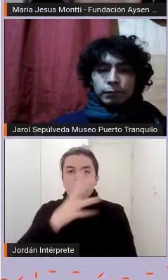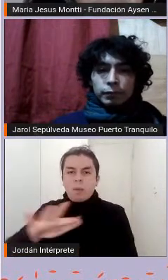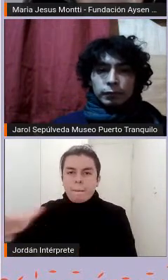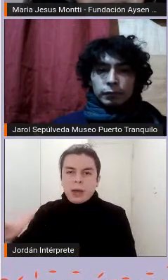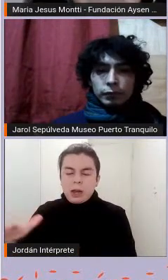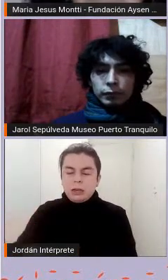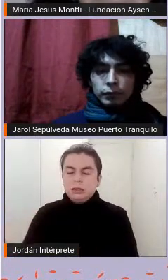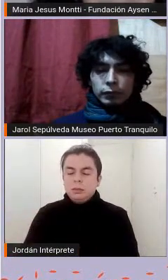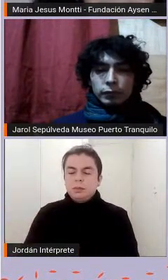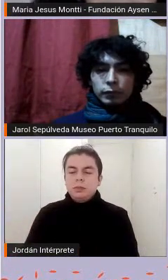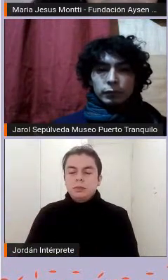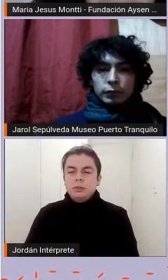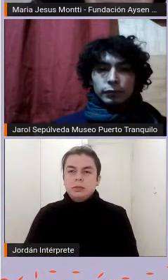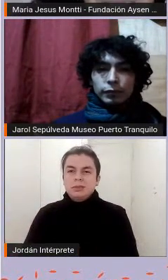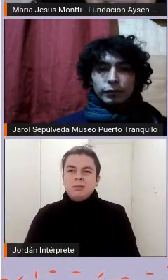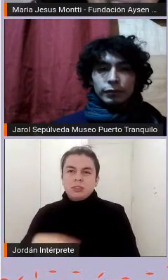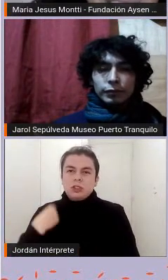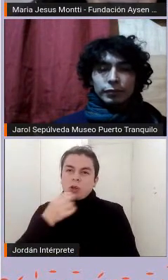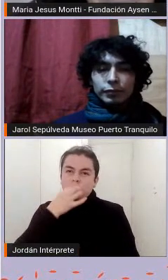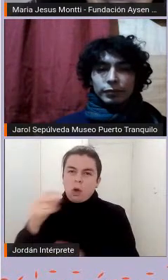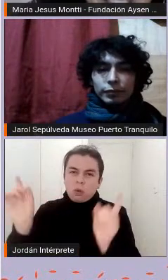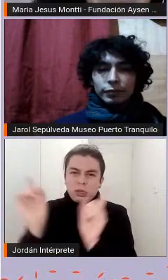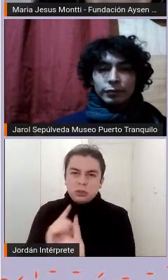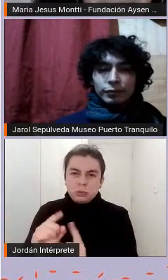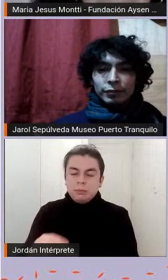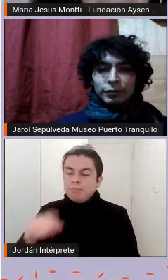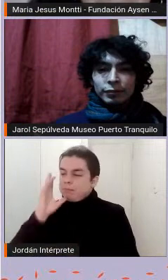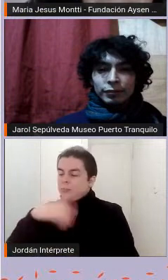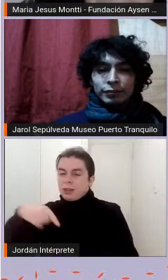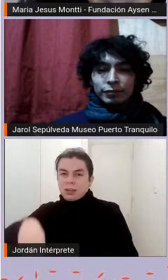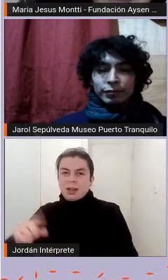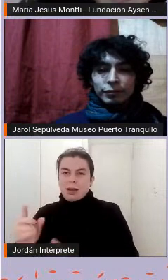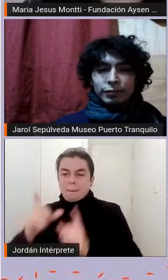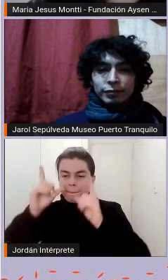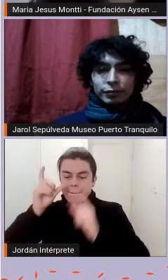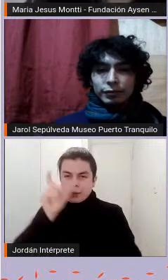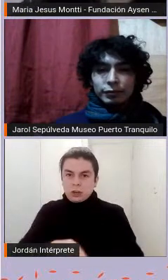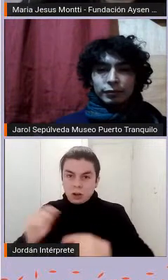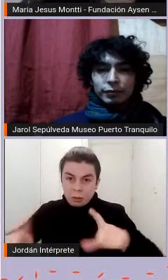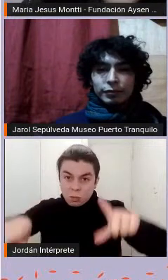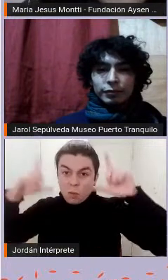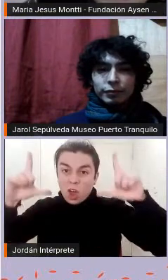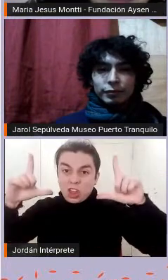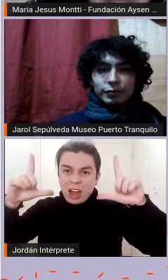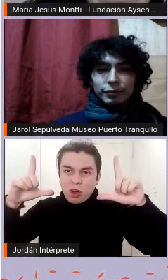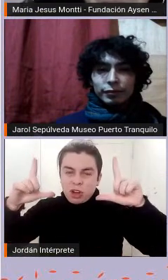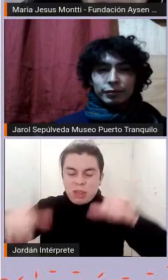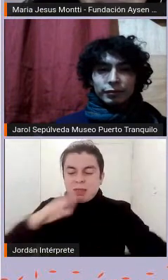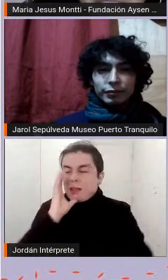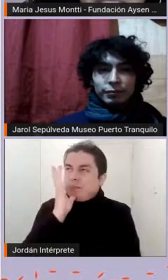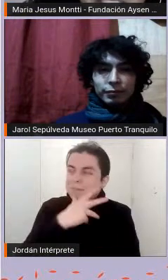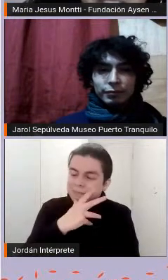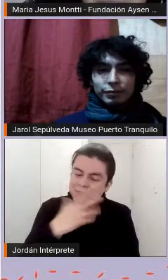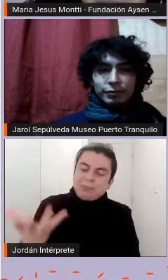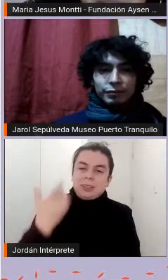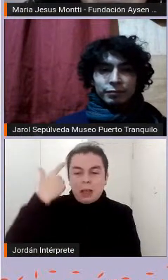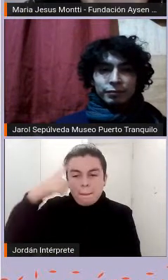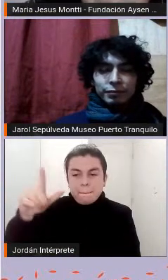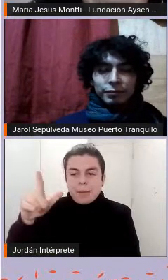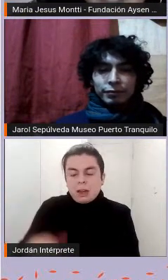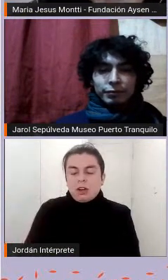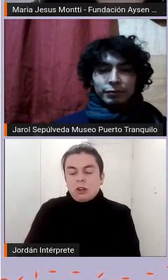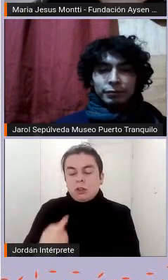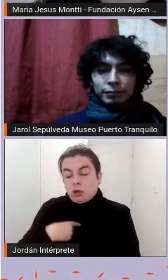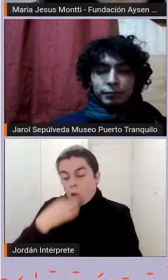y no tenemos acá los protagonistas para que los cuenten, pero se las voy a contar yo y luego Harold también puede complementar.